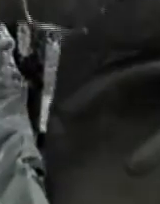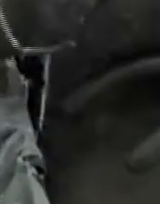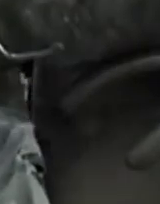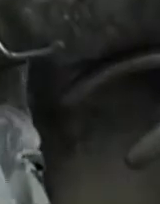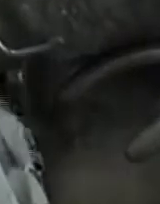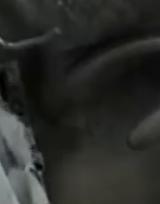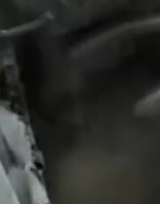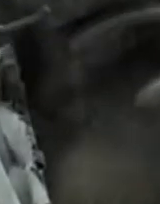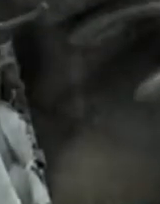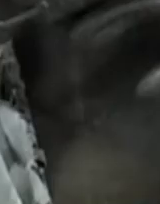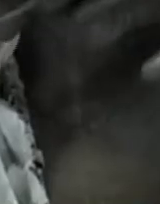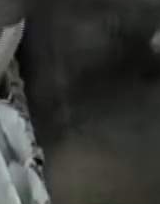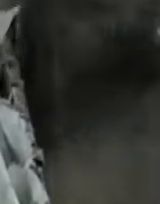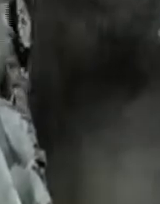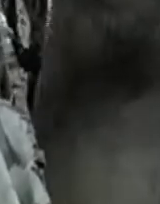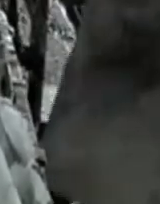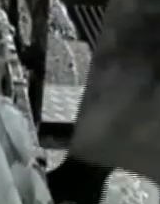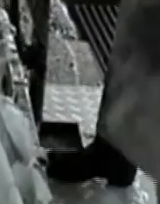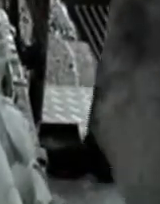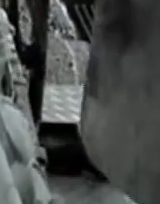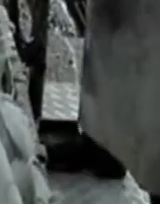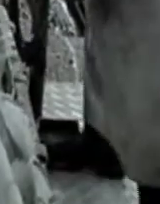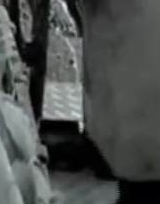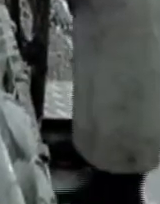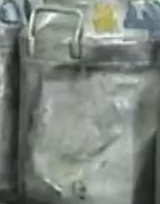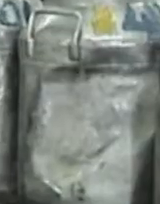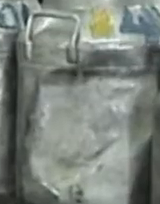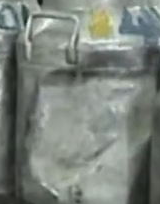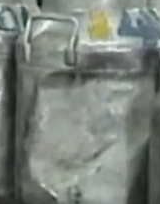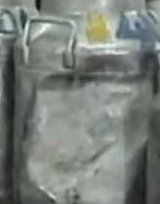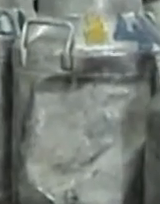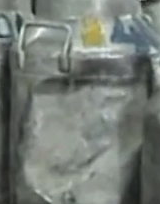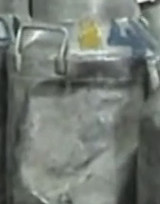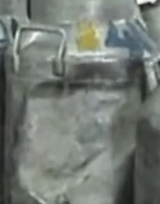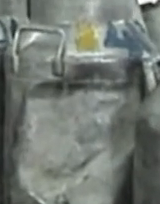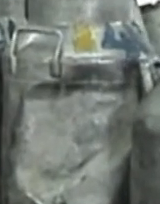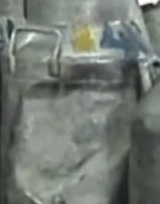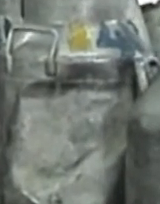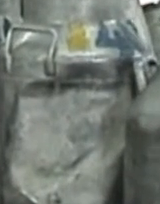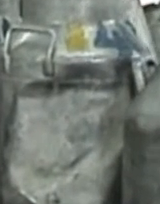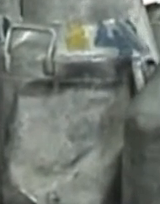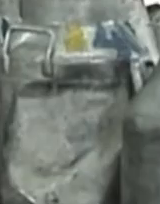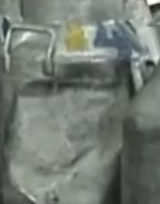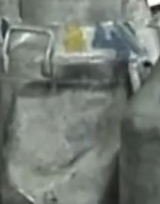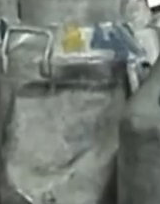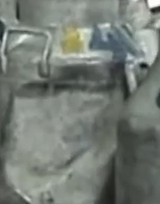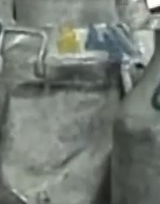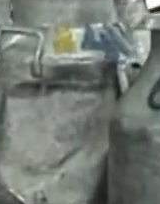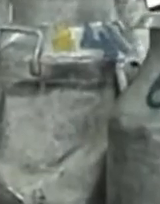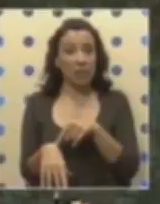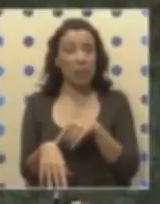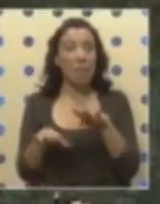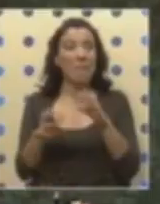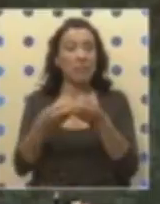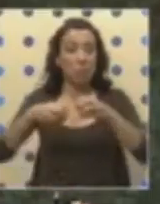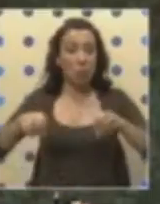brevedad el alza que goza en los precios internacionales al mercado interno, es decir, a los pequeños productores lecheros.